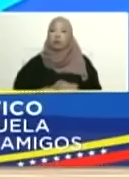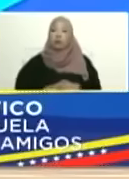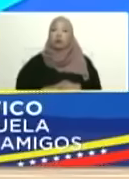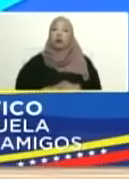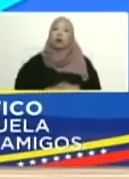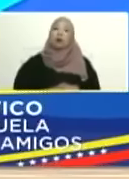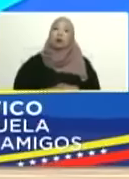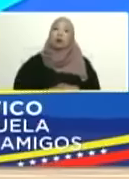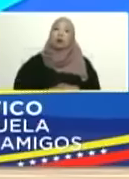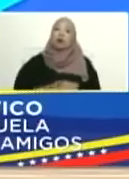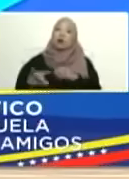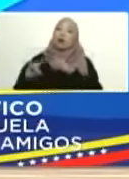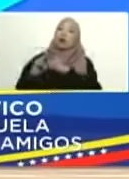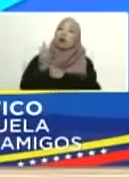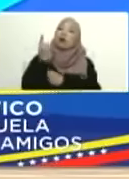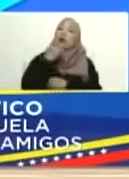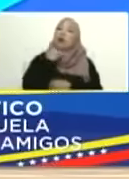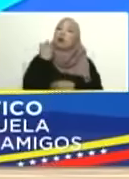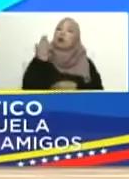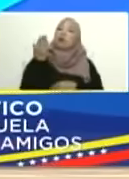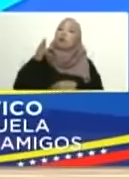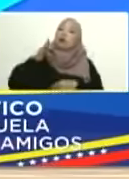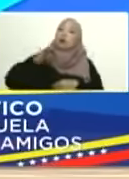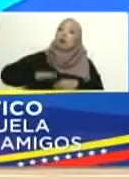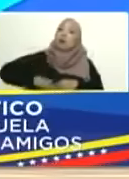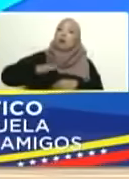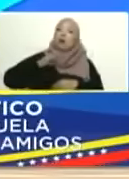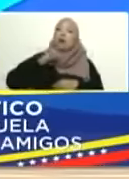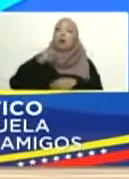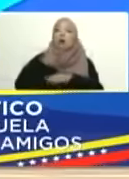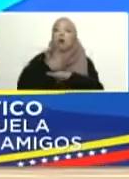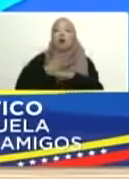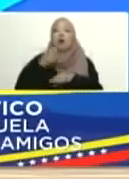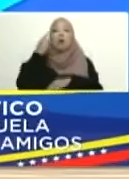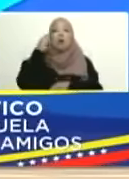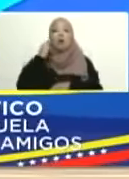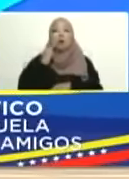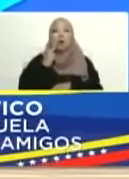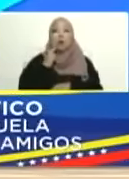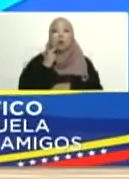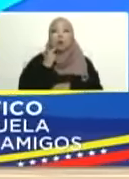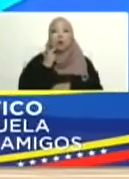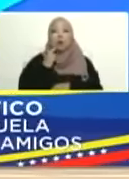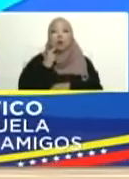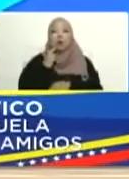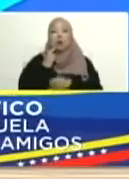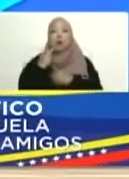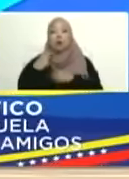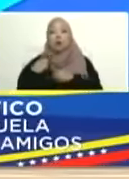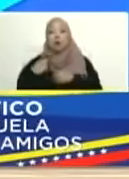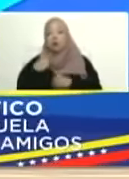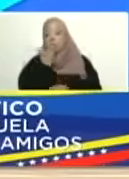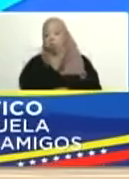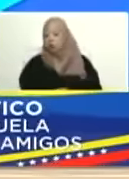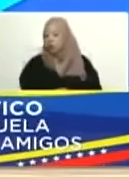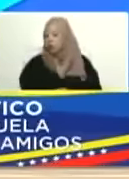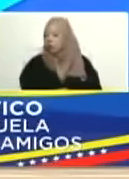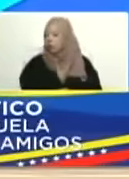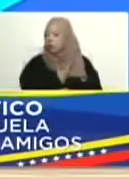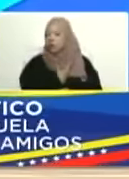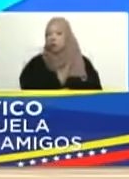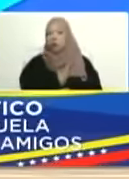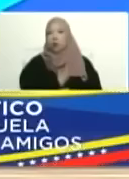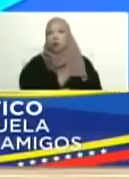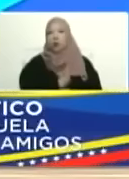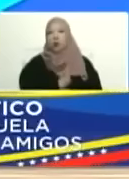la traición y el deceso de nuestro libertador Simón Bolívar. Y luego se da un momento triste, oscuro, muy oscuro